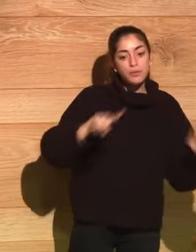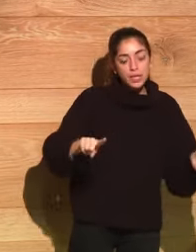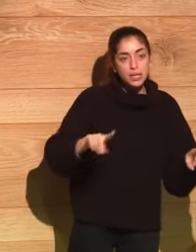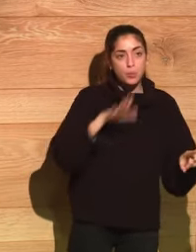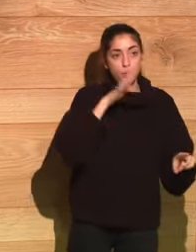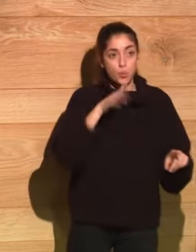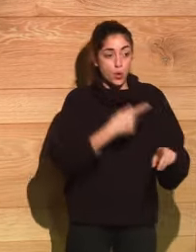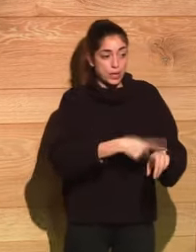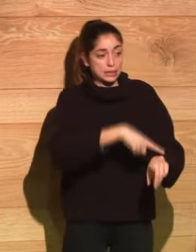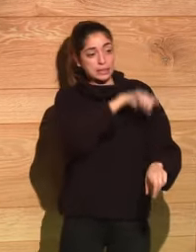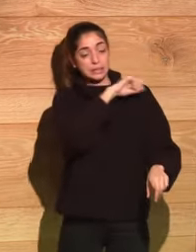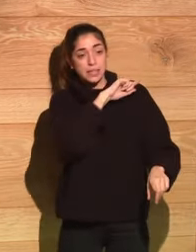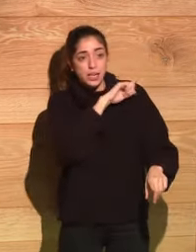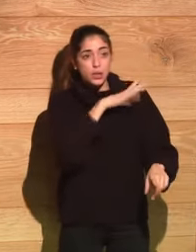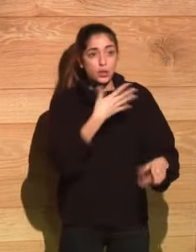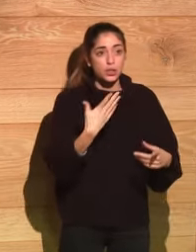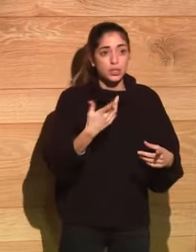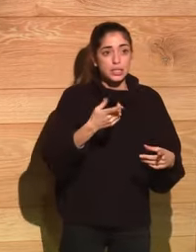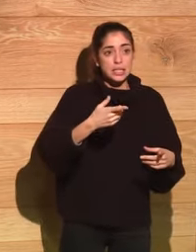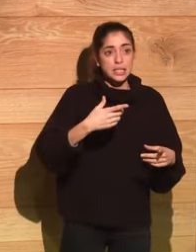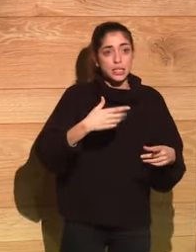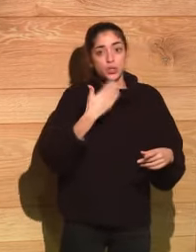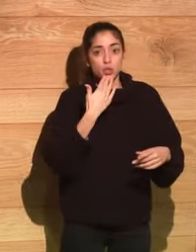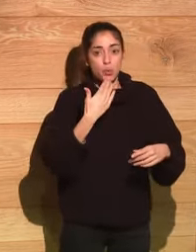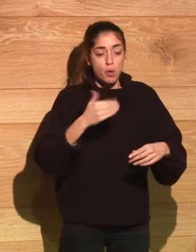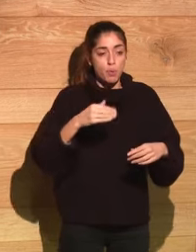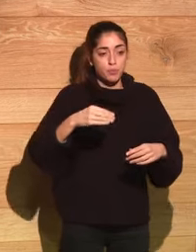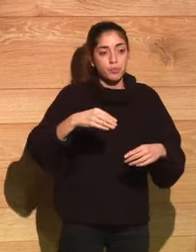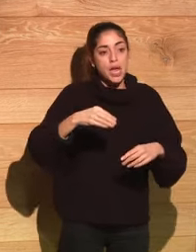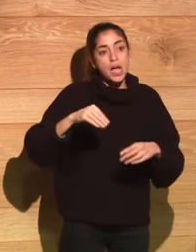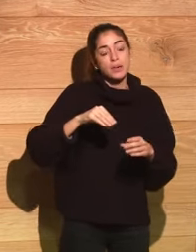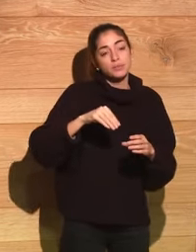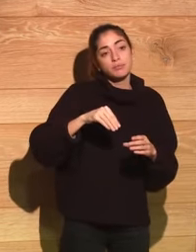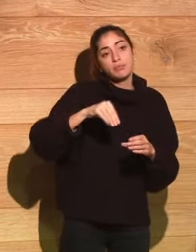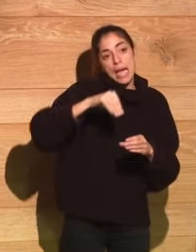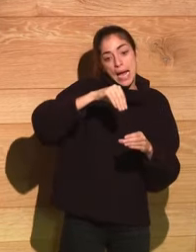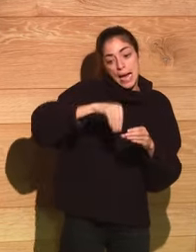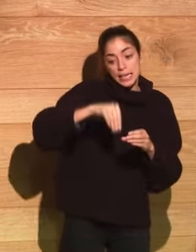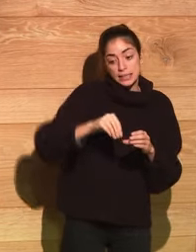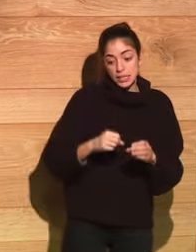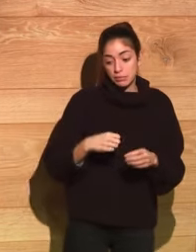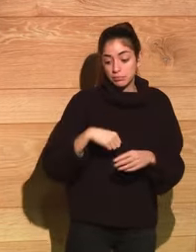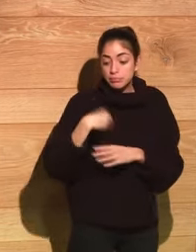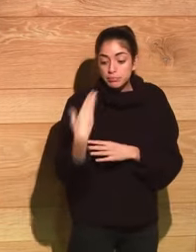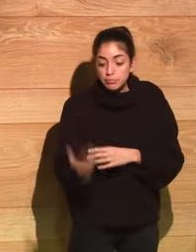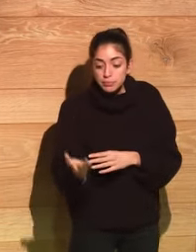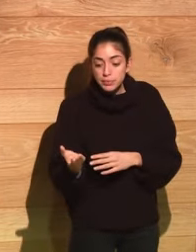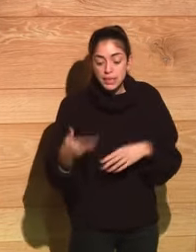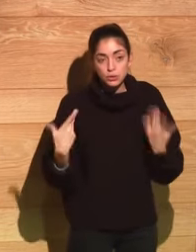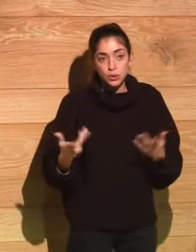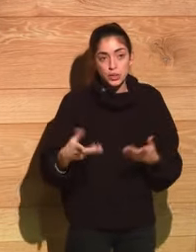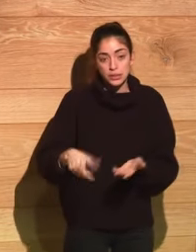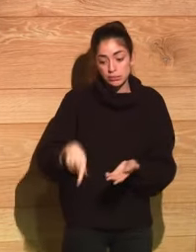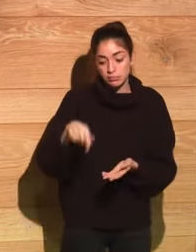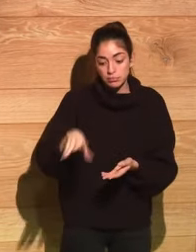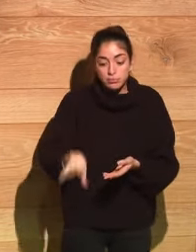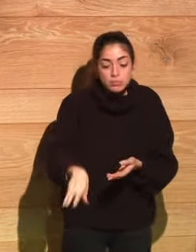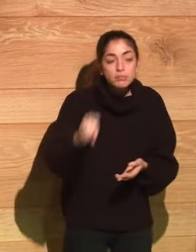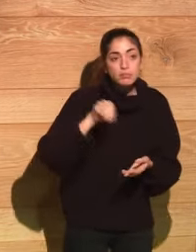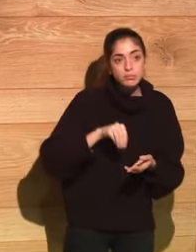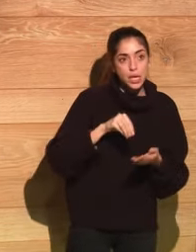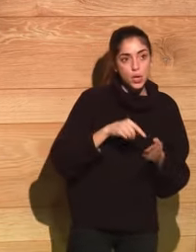elemental pasividad de estar ahí como una cartera caída que cualquiera puede coger y emplear en su uso personal, ya no cuenta en los